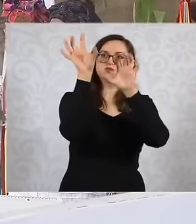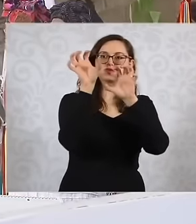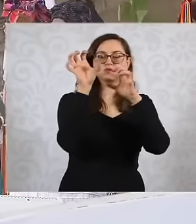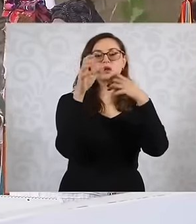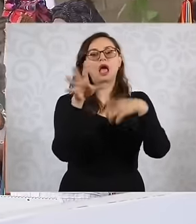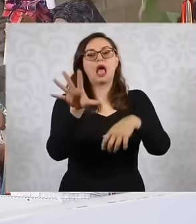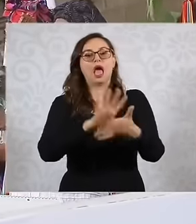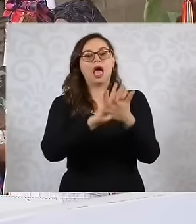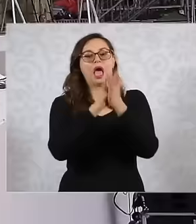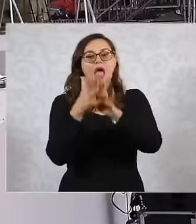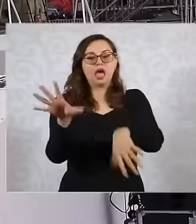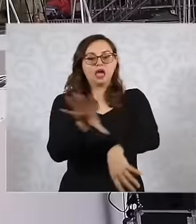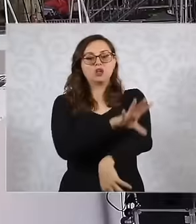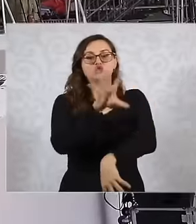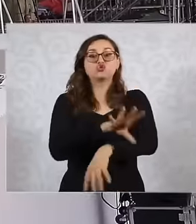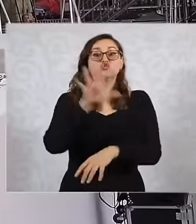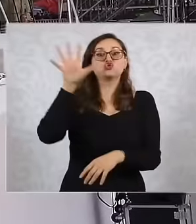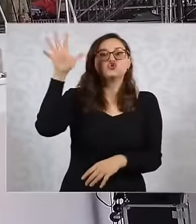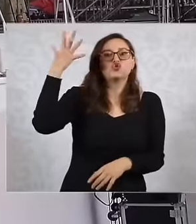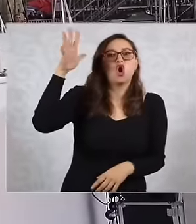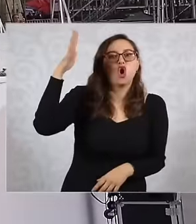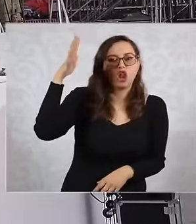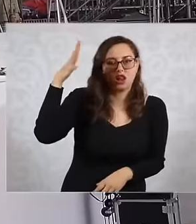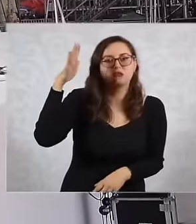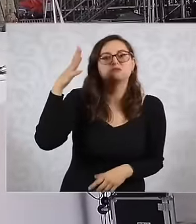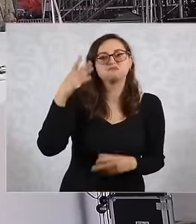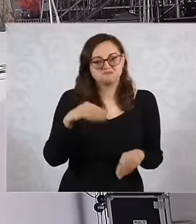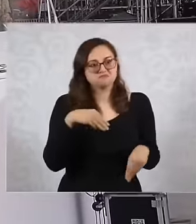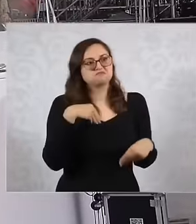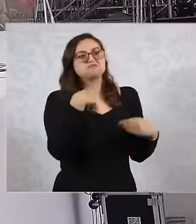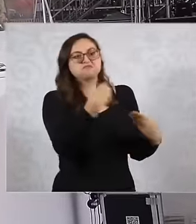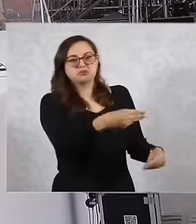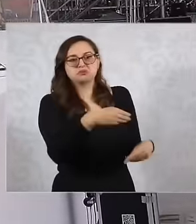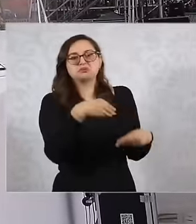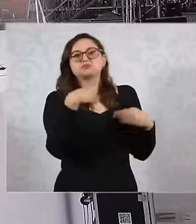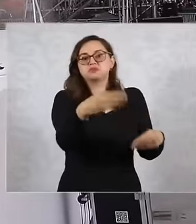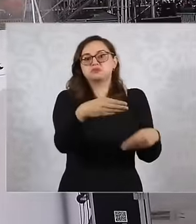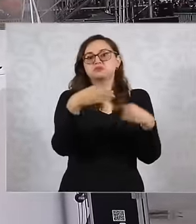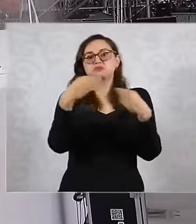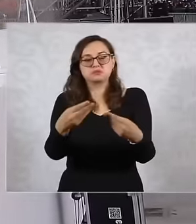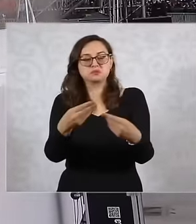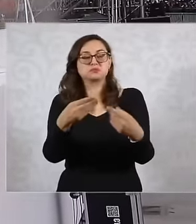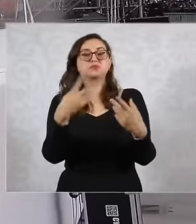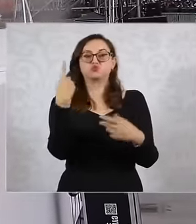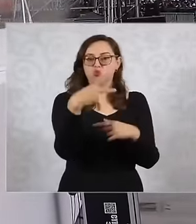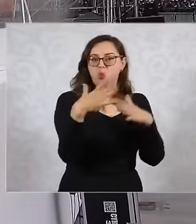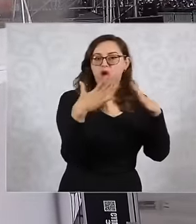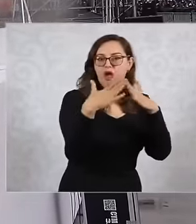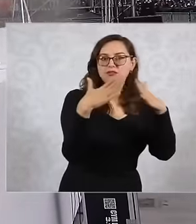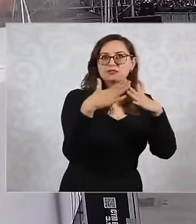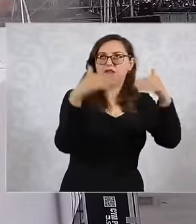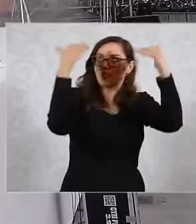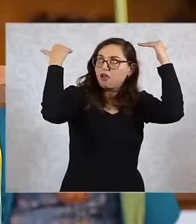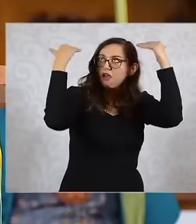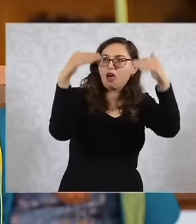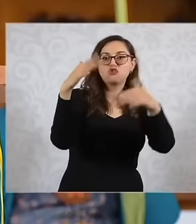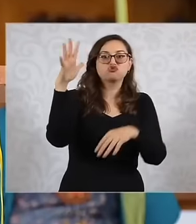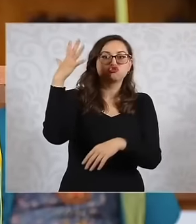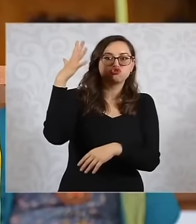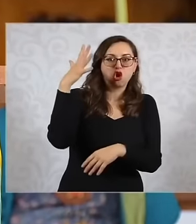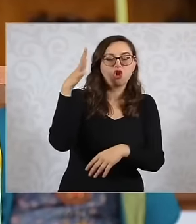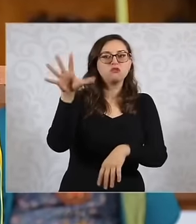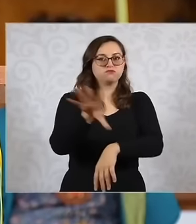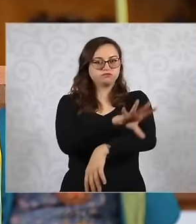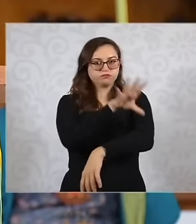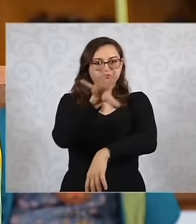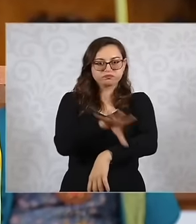panel de energía solar, ayuden al medio ambiente y disminuyan su tarifa, su